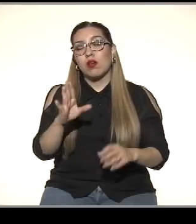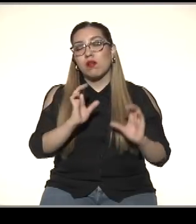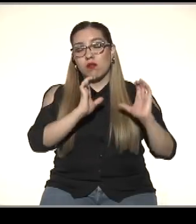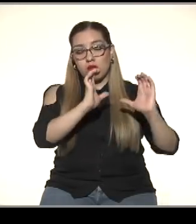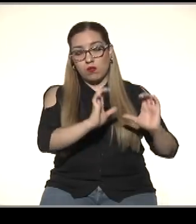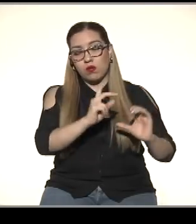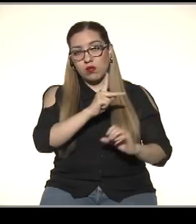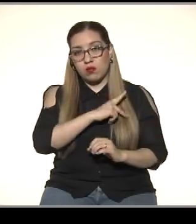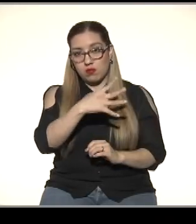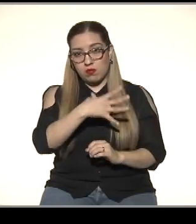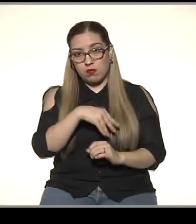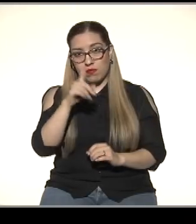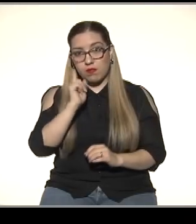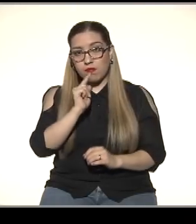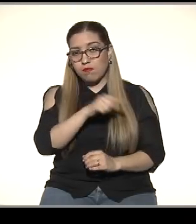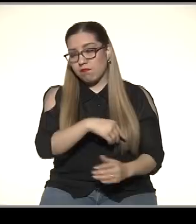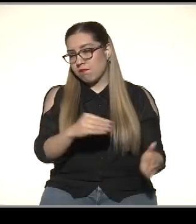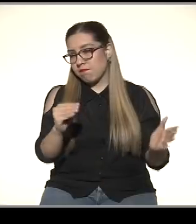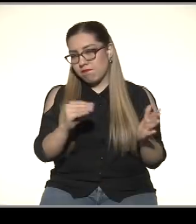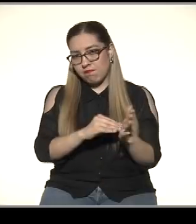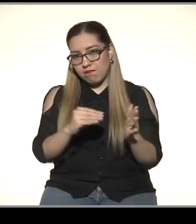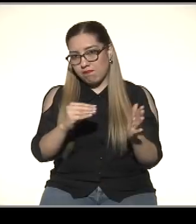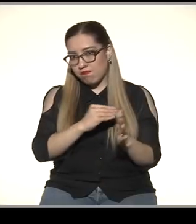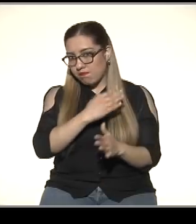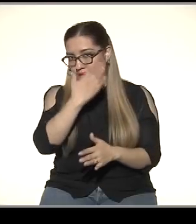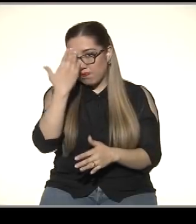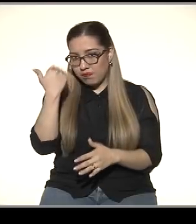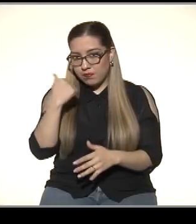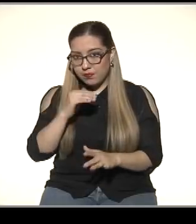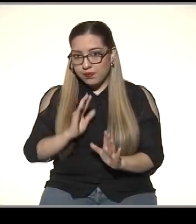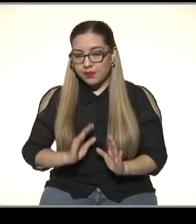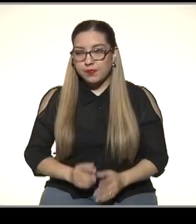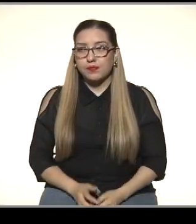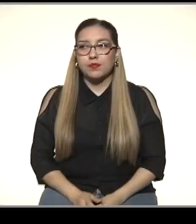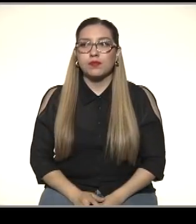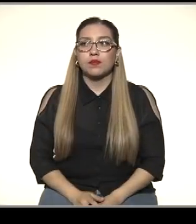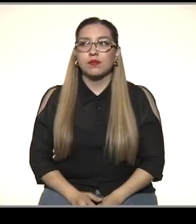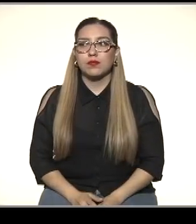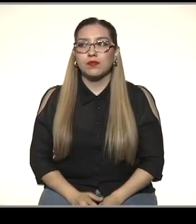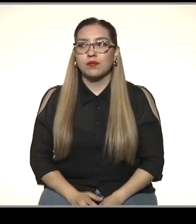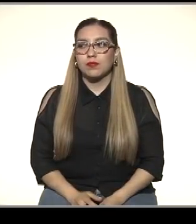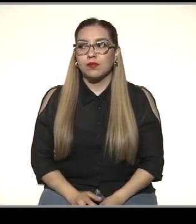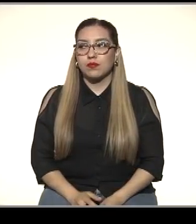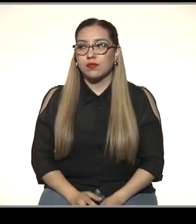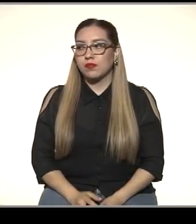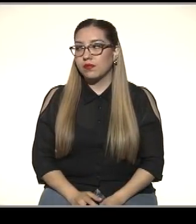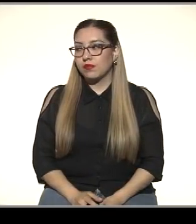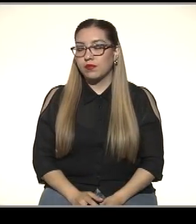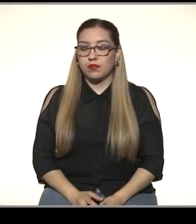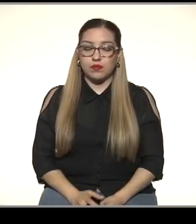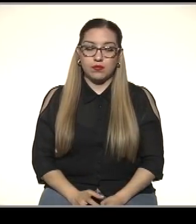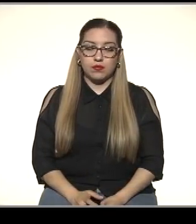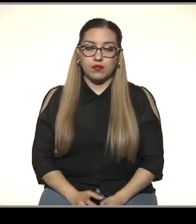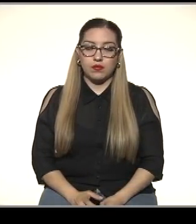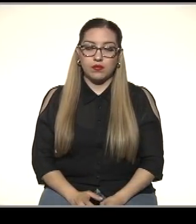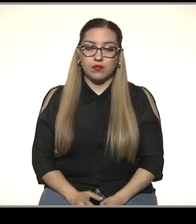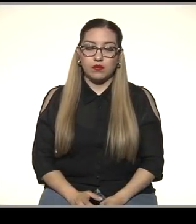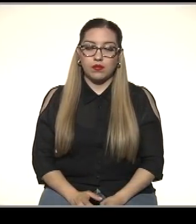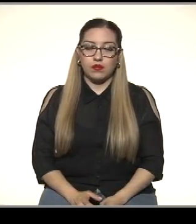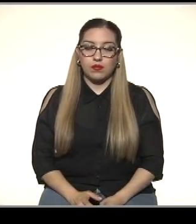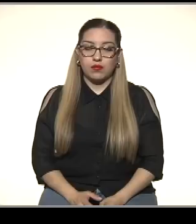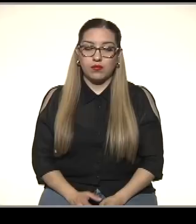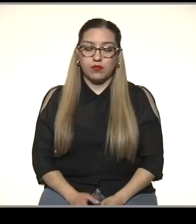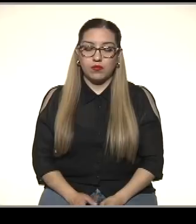hasta la fecha por qué fue la separación, así se cierta, debido a que procuramos protegerla. Obviamente a la madre le